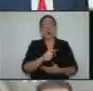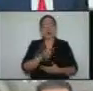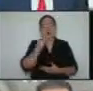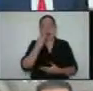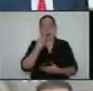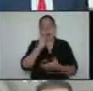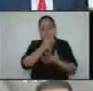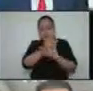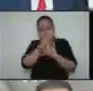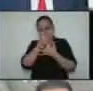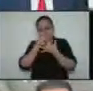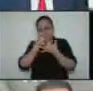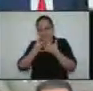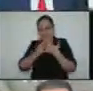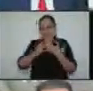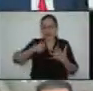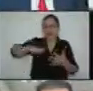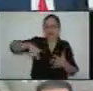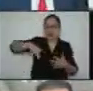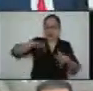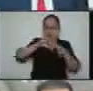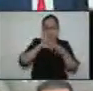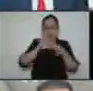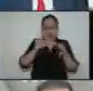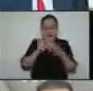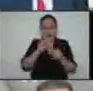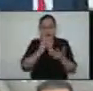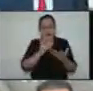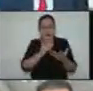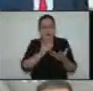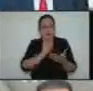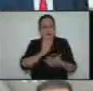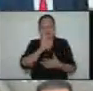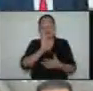que acabo de identificar, que es